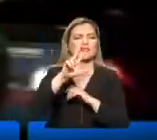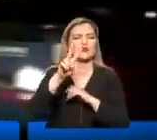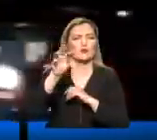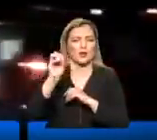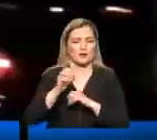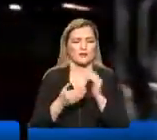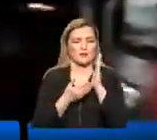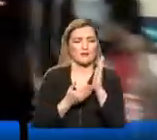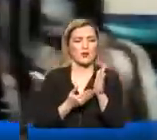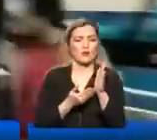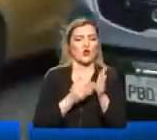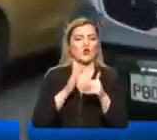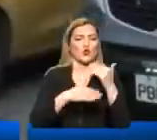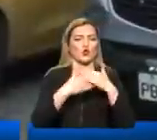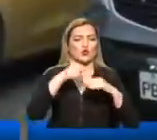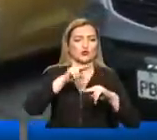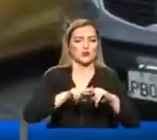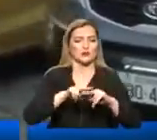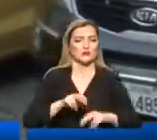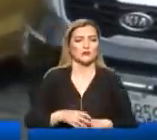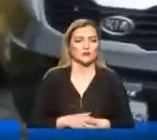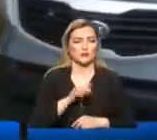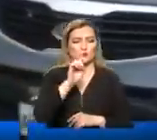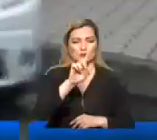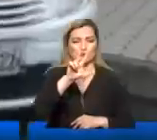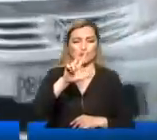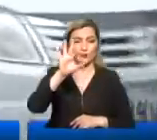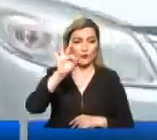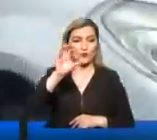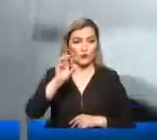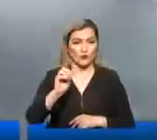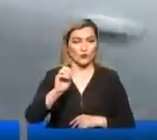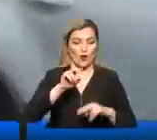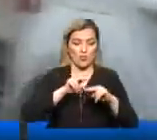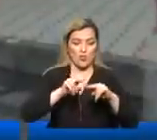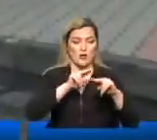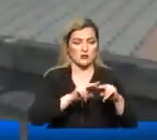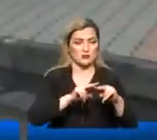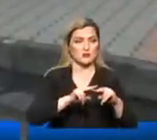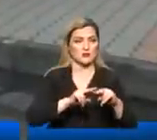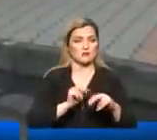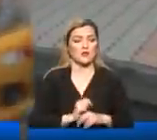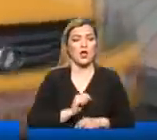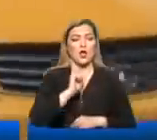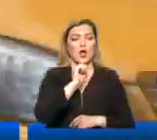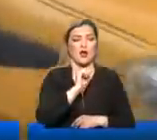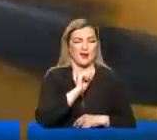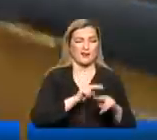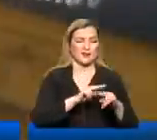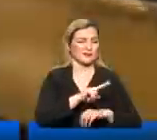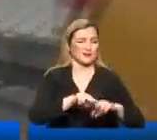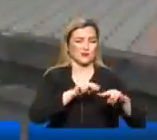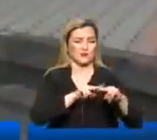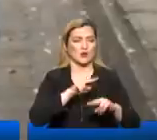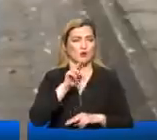la modalidad de circulación todos sentados, además de 1390 unidades de taxi convencional y 412 unidades